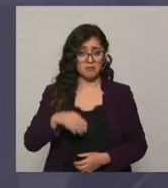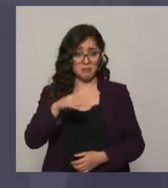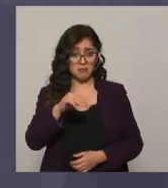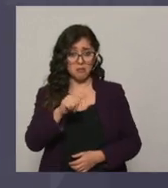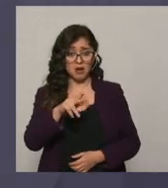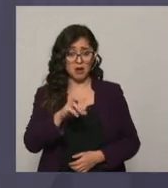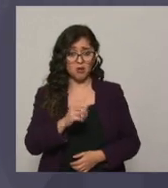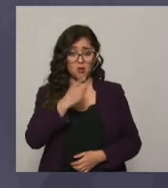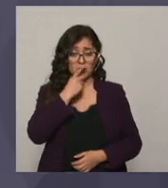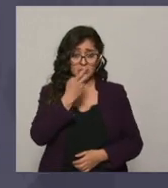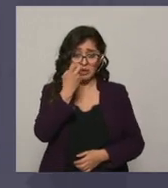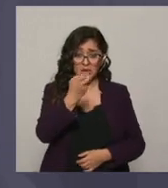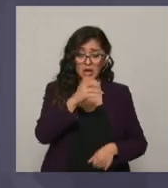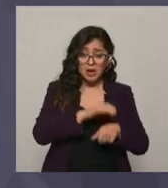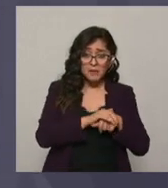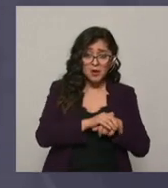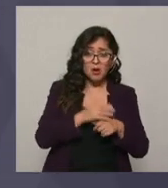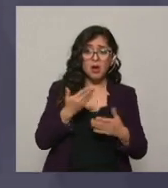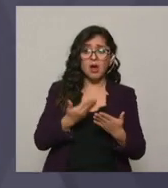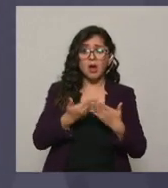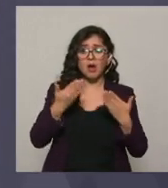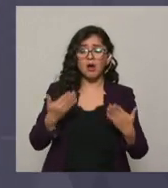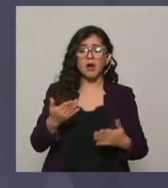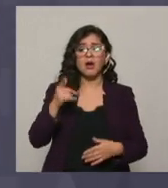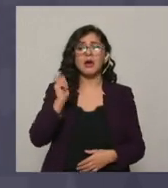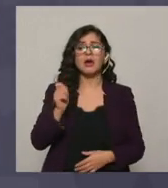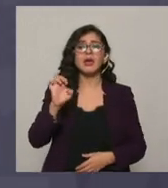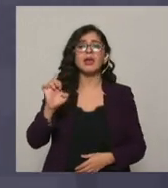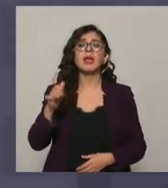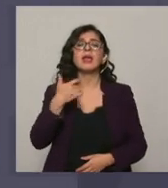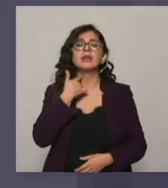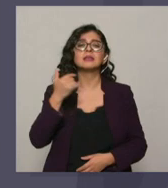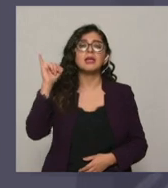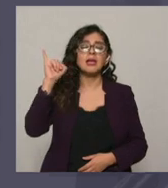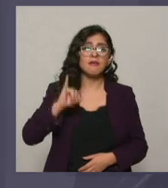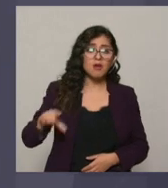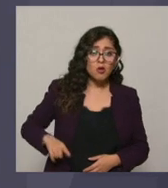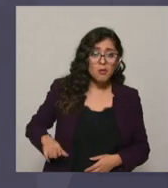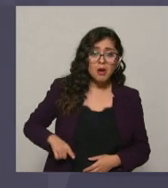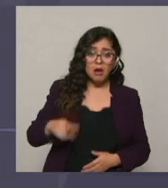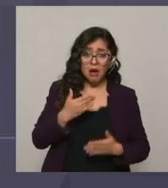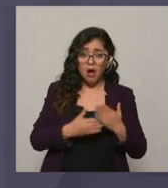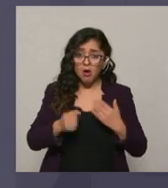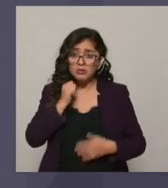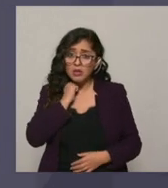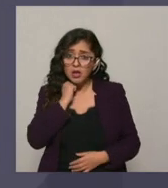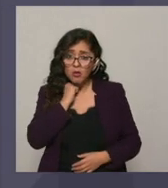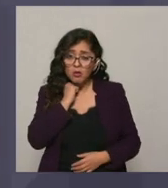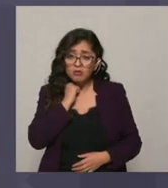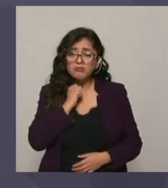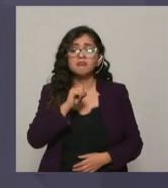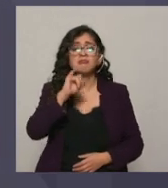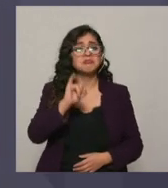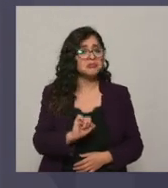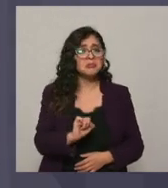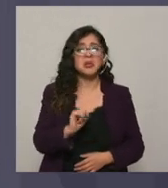ahora senador. Ex jefe de gobierno, y en efecto Mariana no estuvo más de